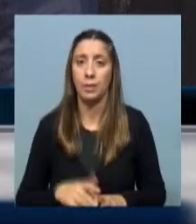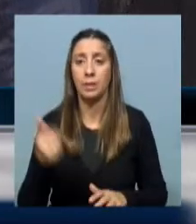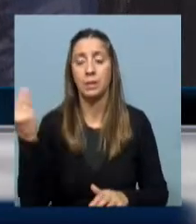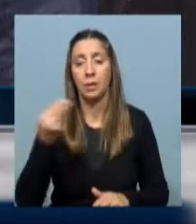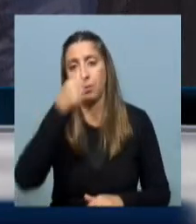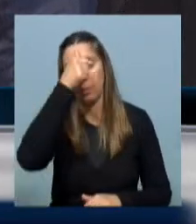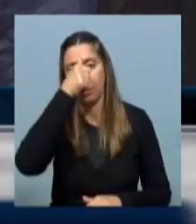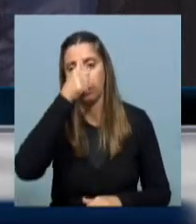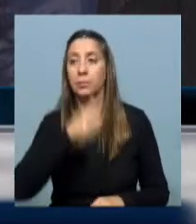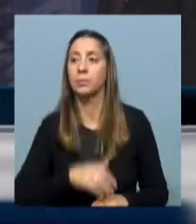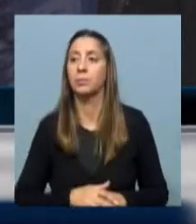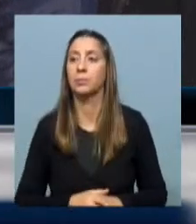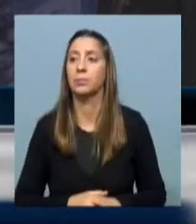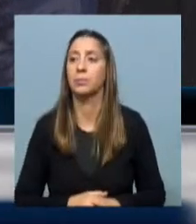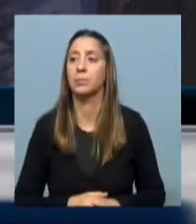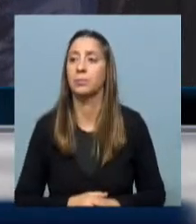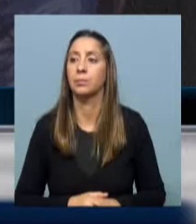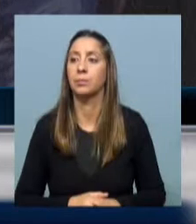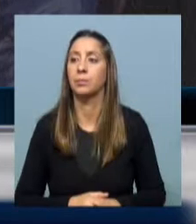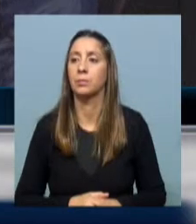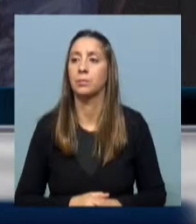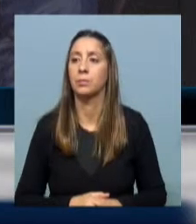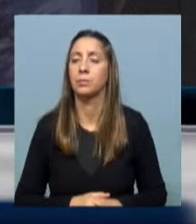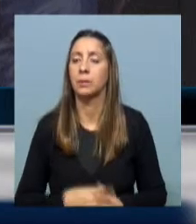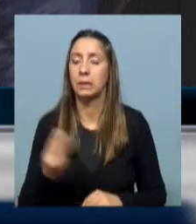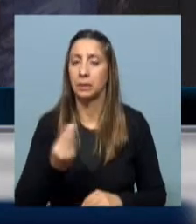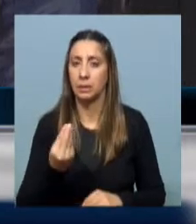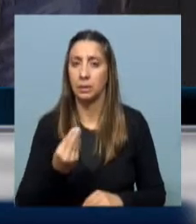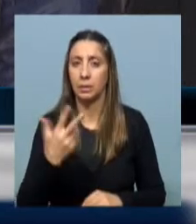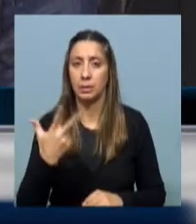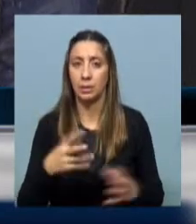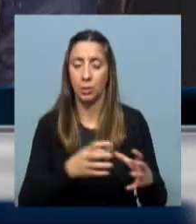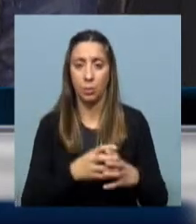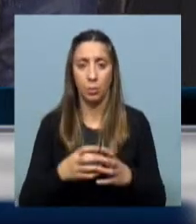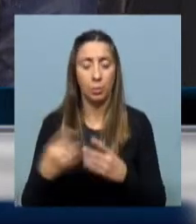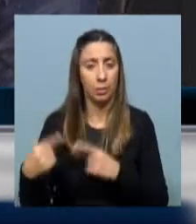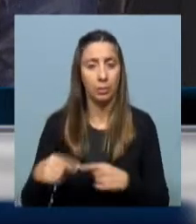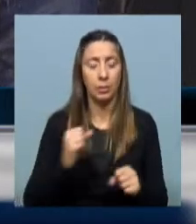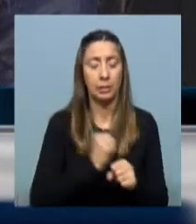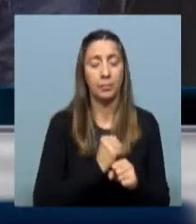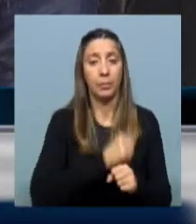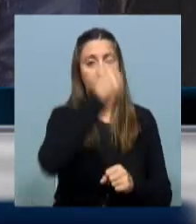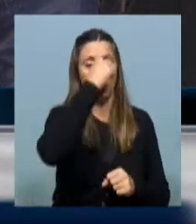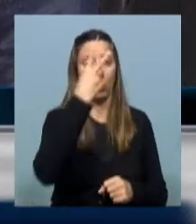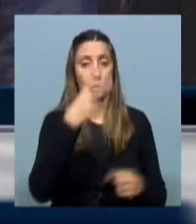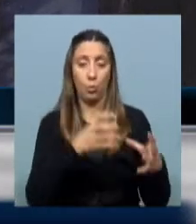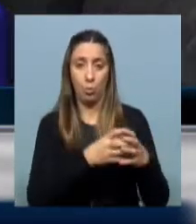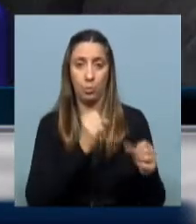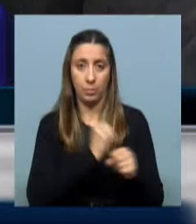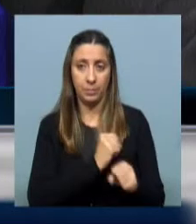sábado como del domingo, en total éramos el sábado éramos 3 equipos distintos trabajando y el domingo 2